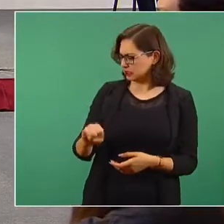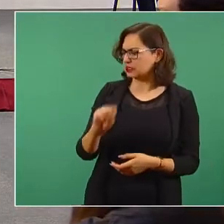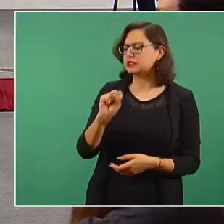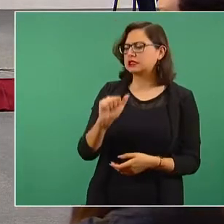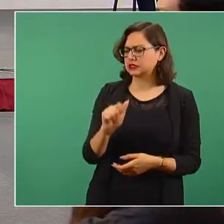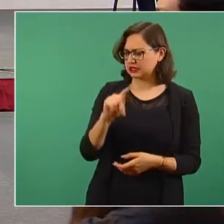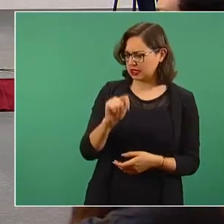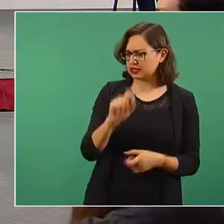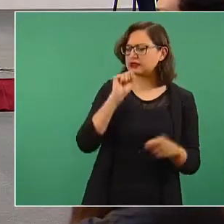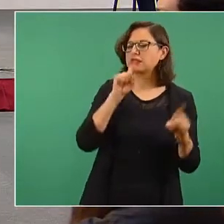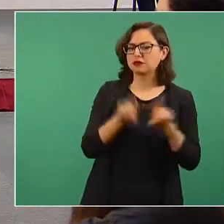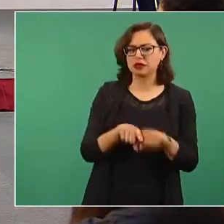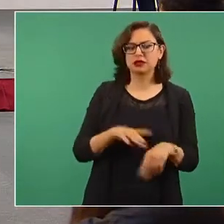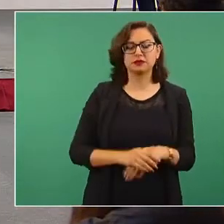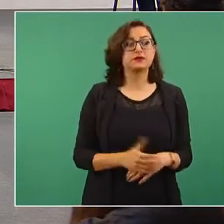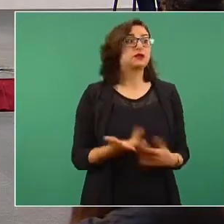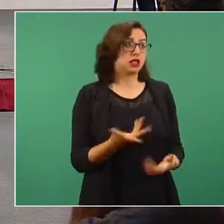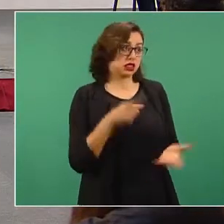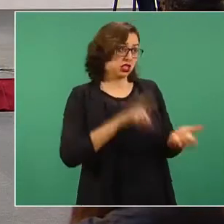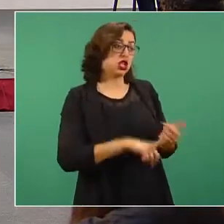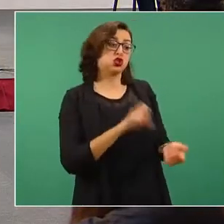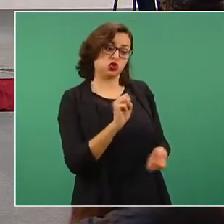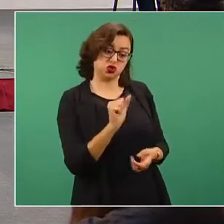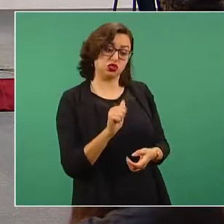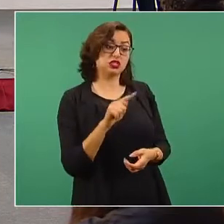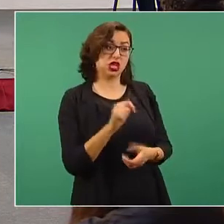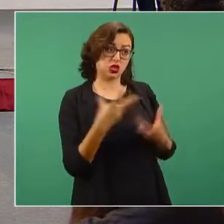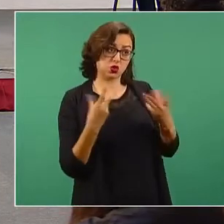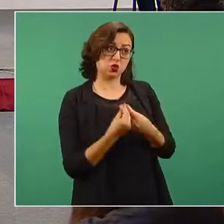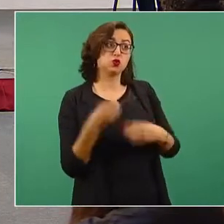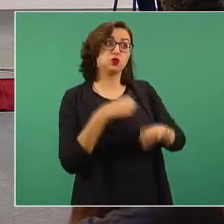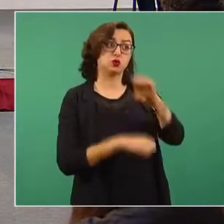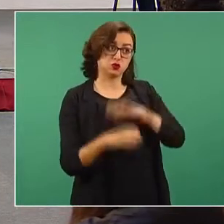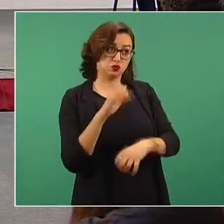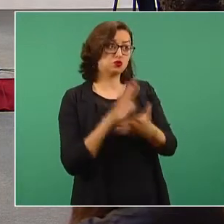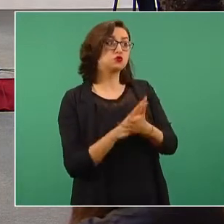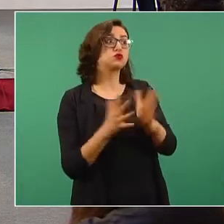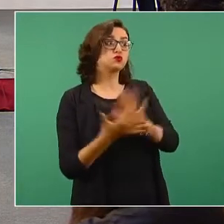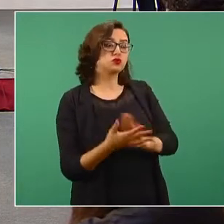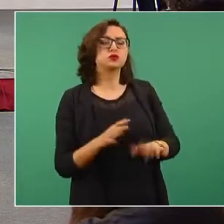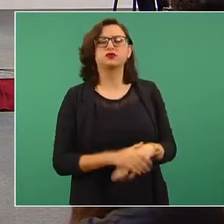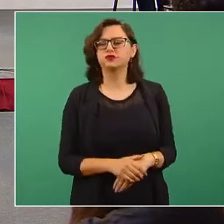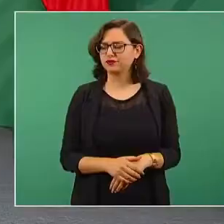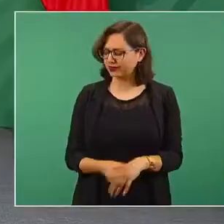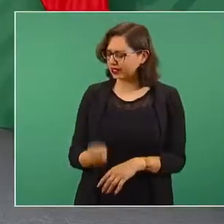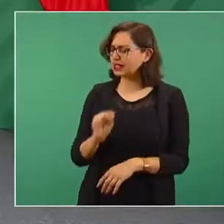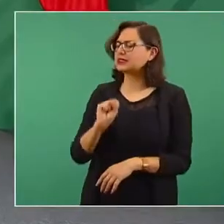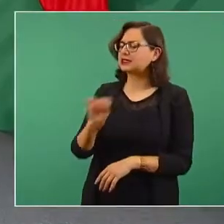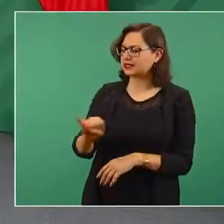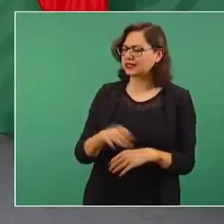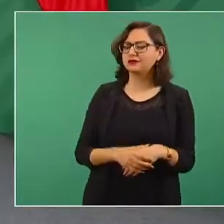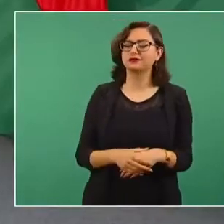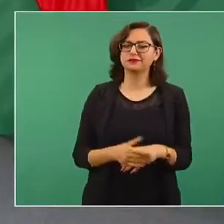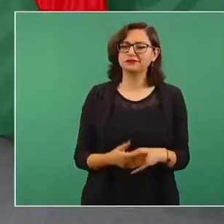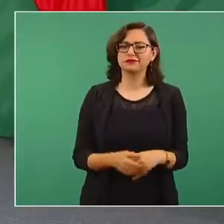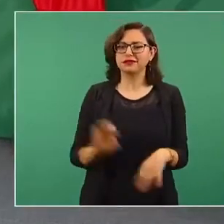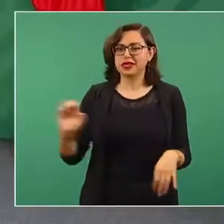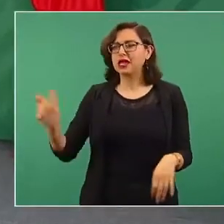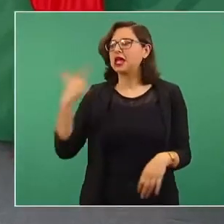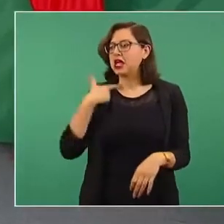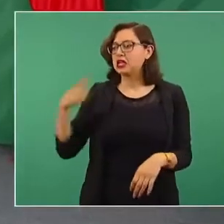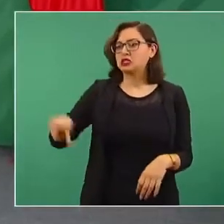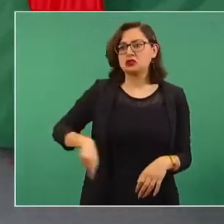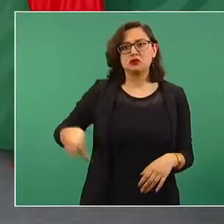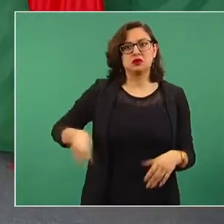SAT, desde el SAT. Sí, se para toleró. Manejar. Se toleró. Porque fueron mecanismos que